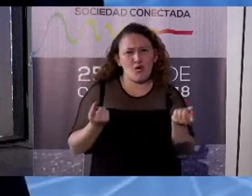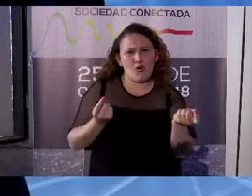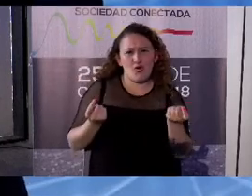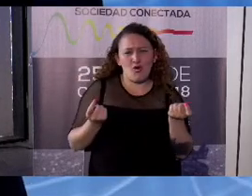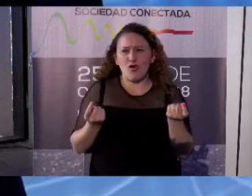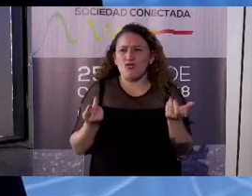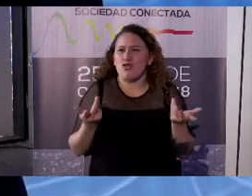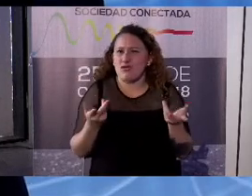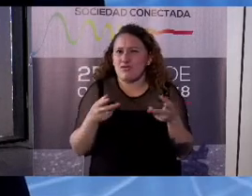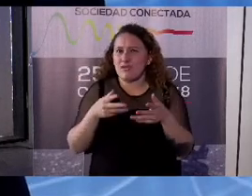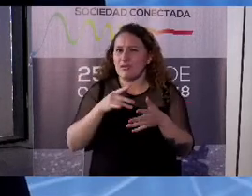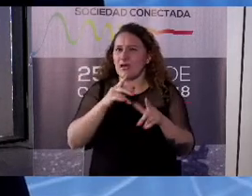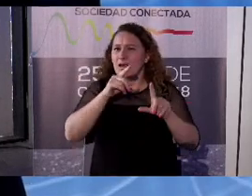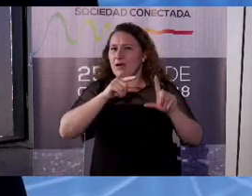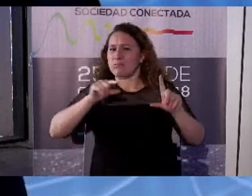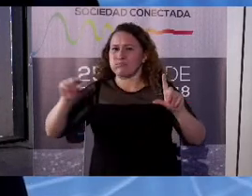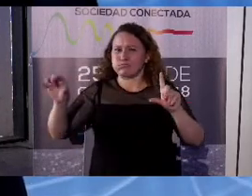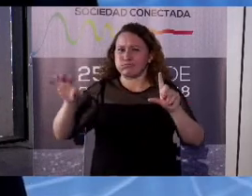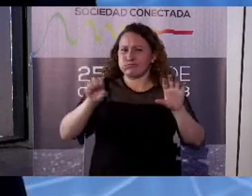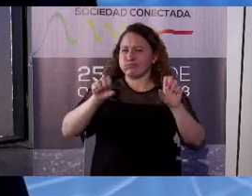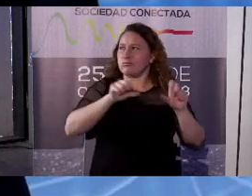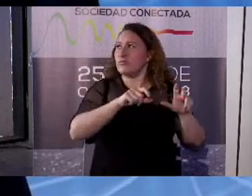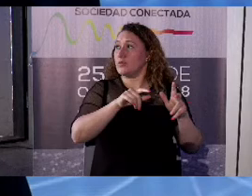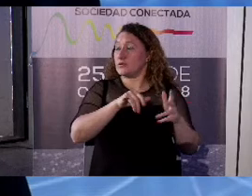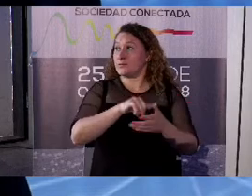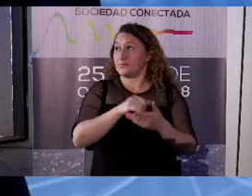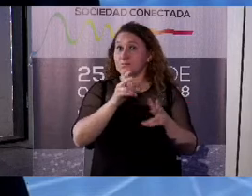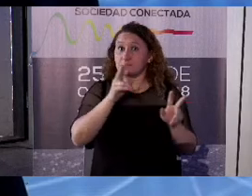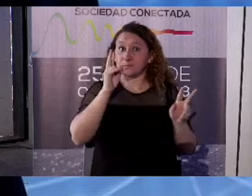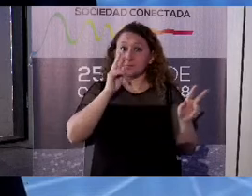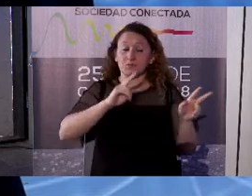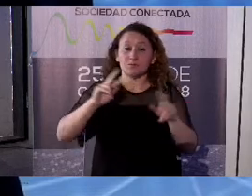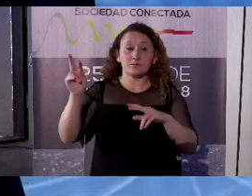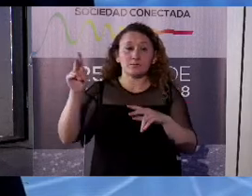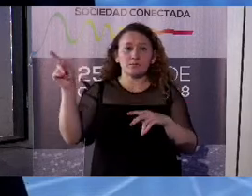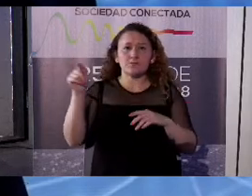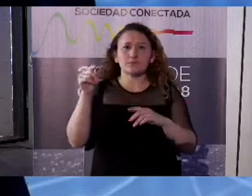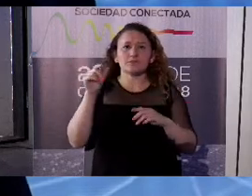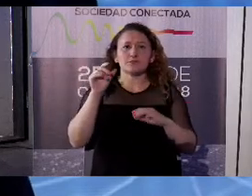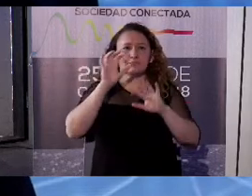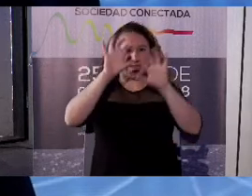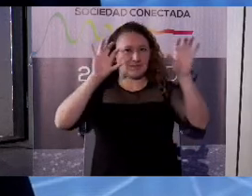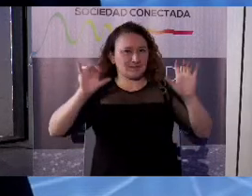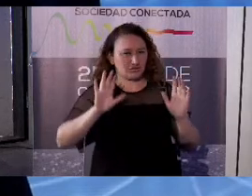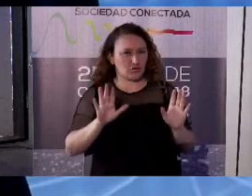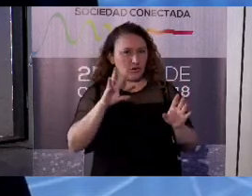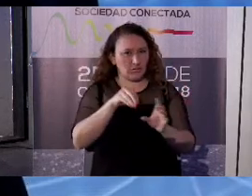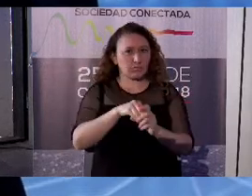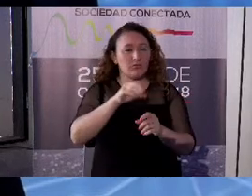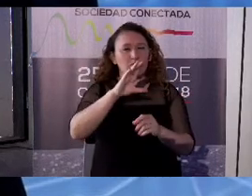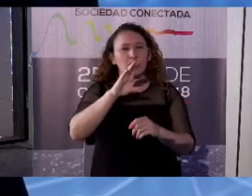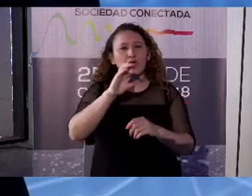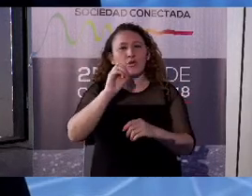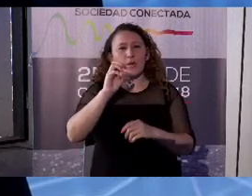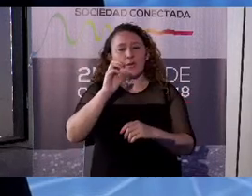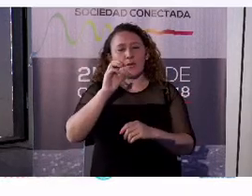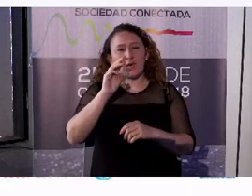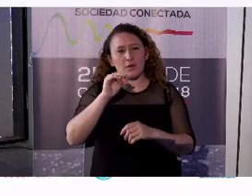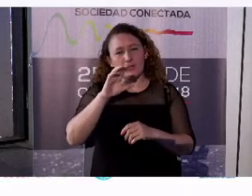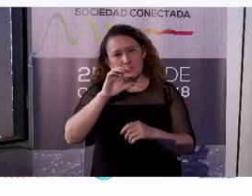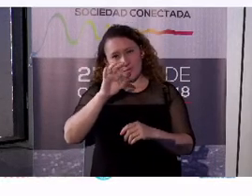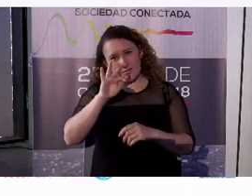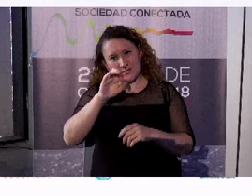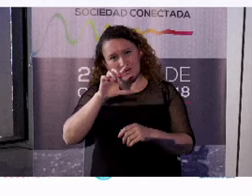como pueden ver aquí Este es por lo menos de los de los países de com telca y también estoy Incluyendo a Colombia en esta estadística